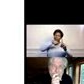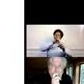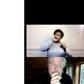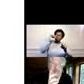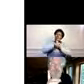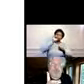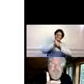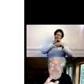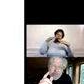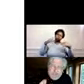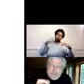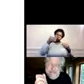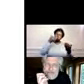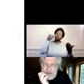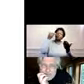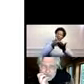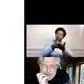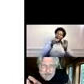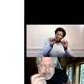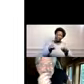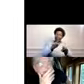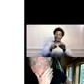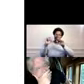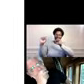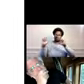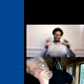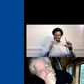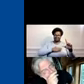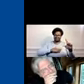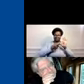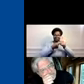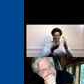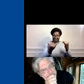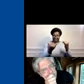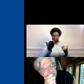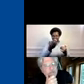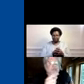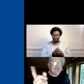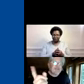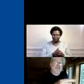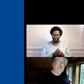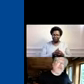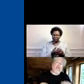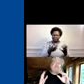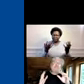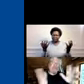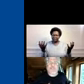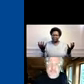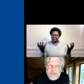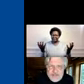diría yo que sí. Fueron héroes durante ese tiempo del COVID. Pero veamos la próxima página.